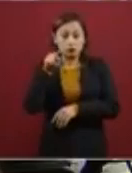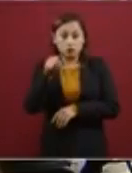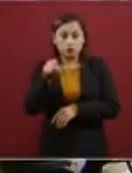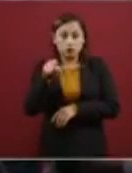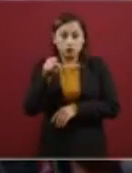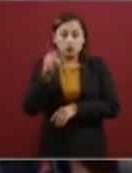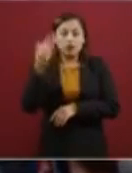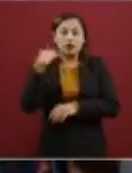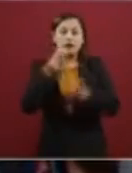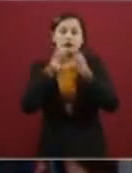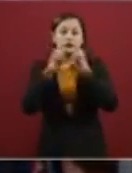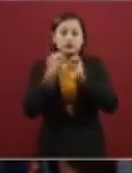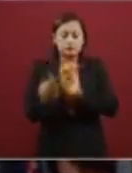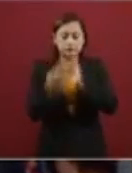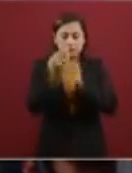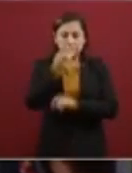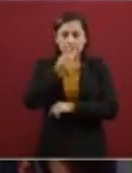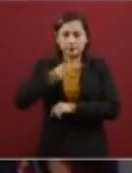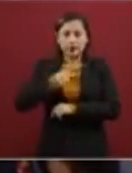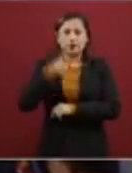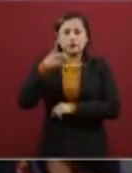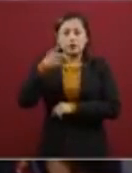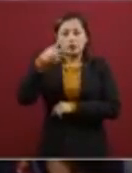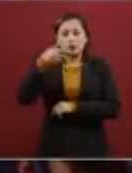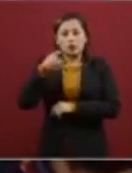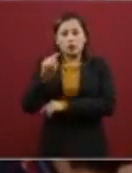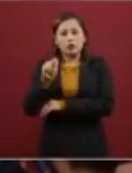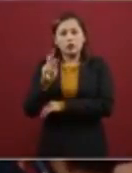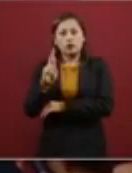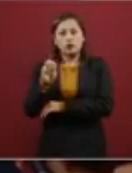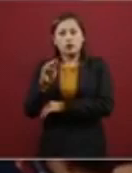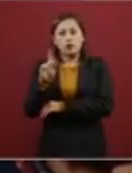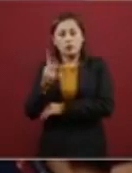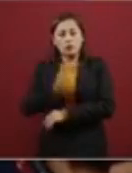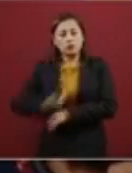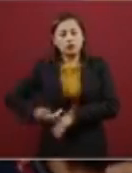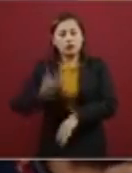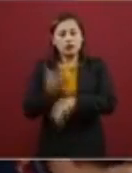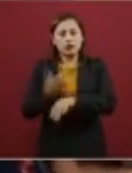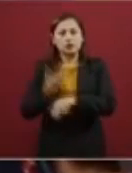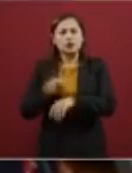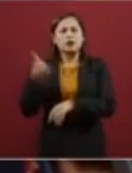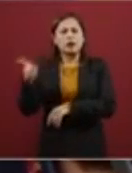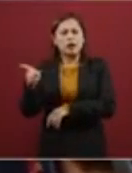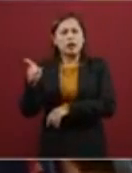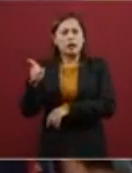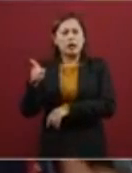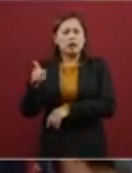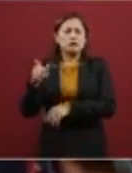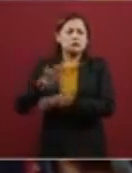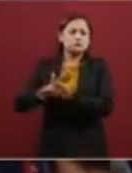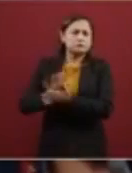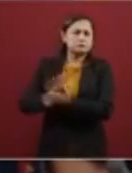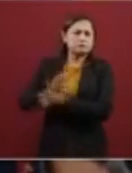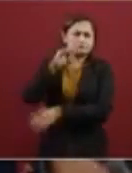en una entrevista usted me dijo que Donald Trump sí era un racista. Incluso después usted escribió un libro llamado Oye Trump, que fue muy crítico con el presidente Donald